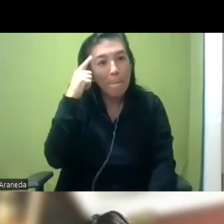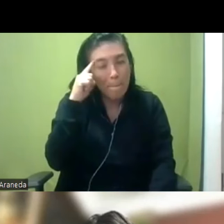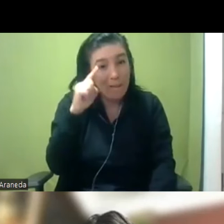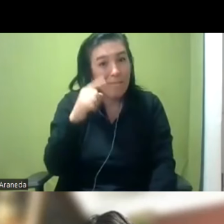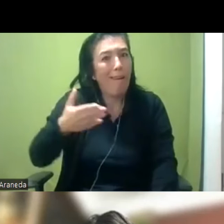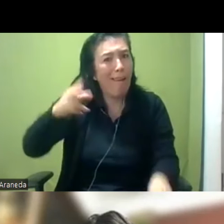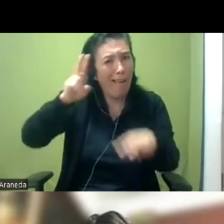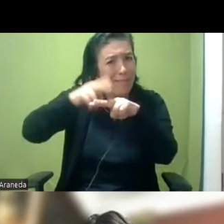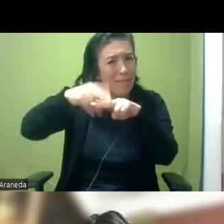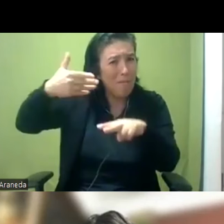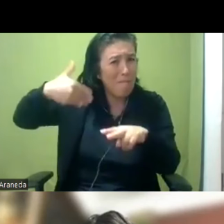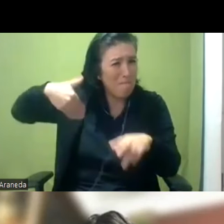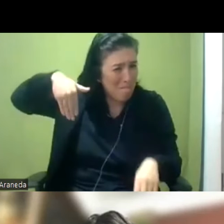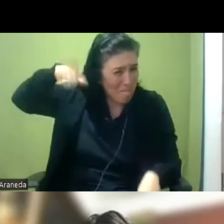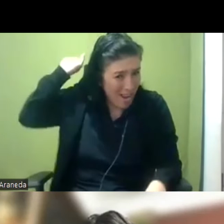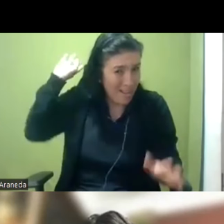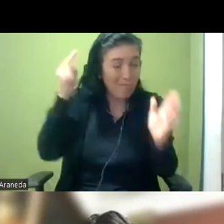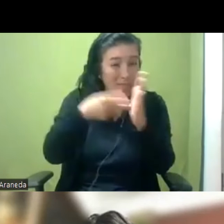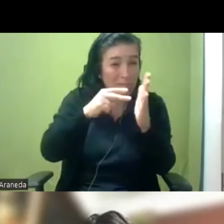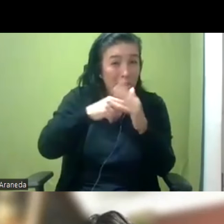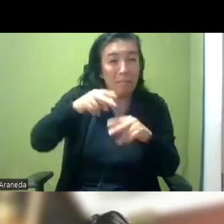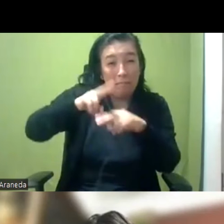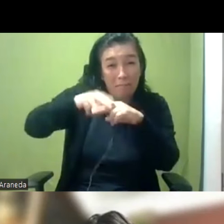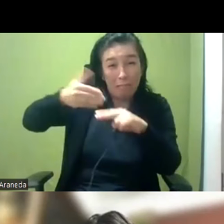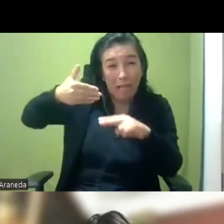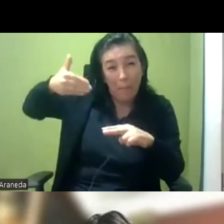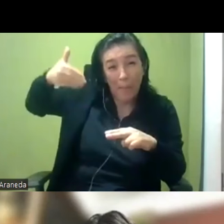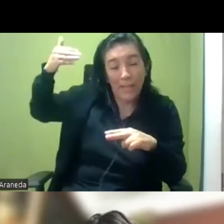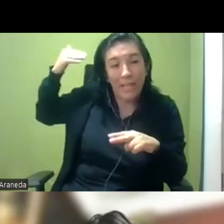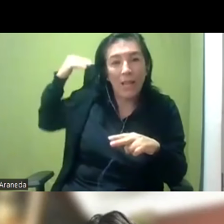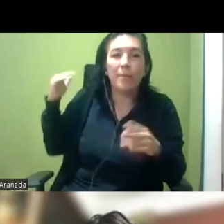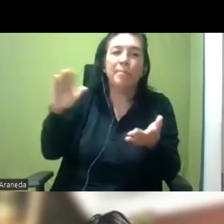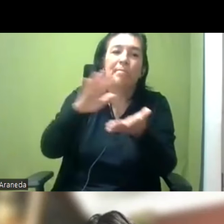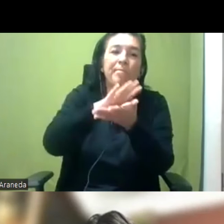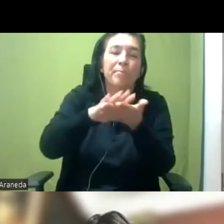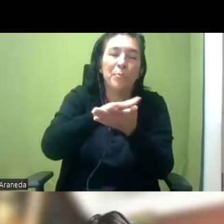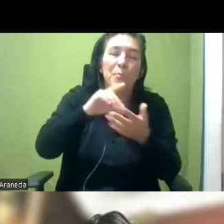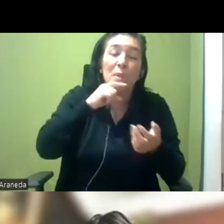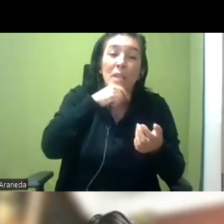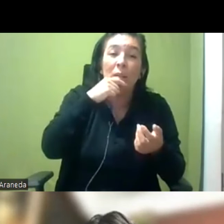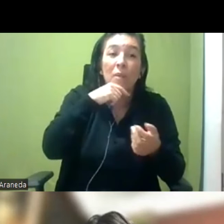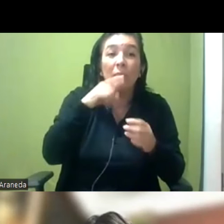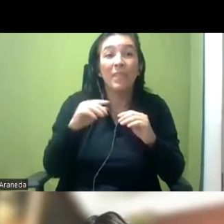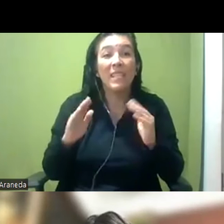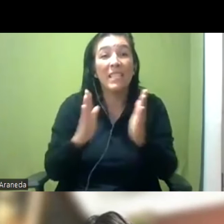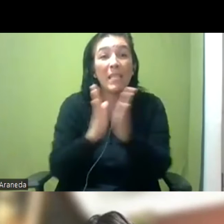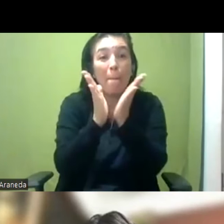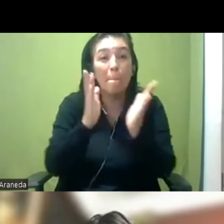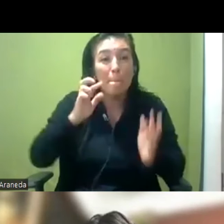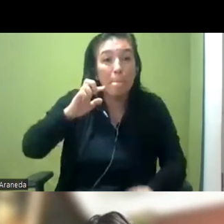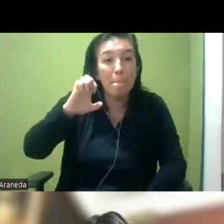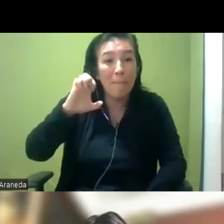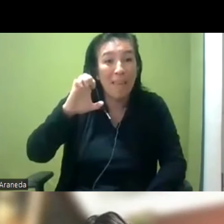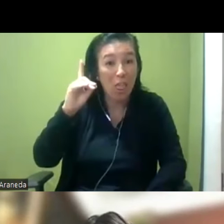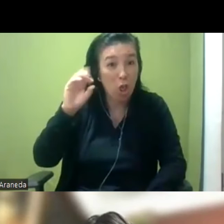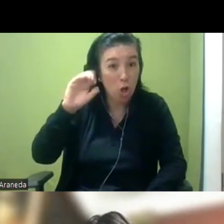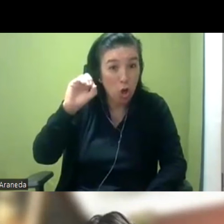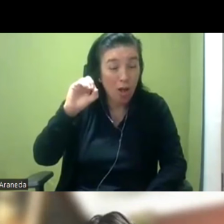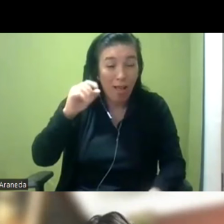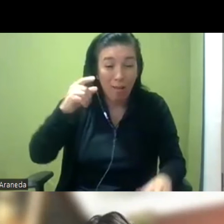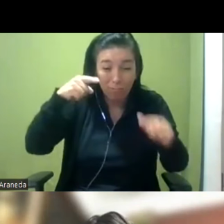pasado. En el pasado, por ejemplo, en el área de San Pedro de Atacama, al interior de